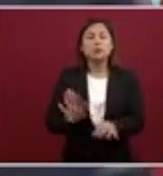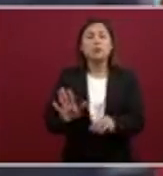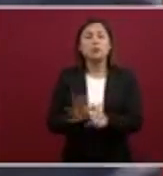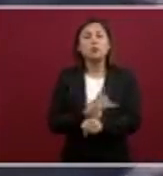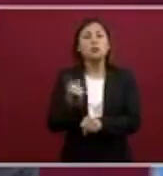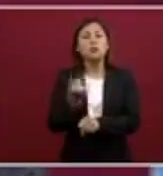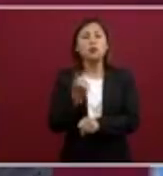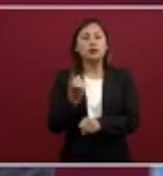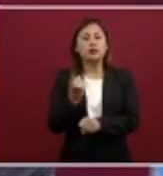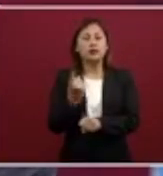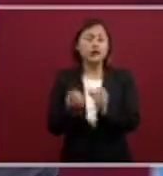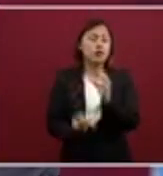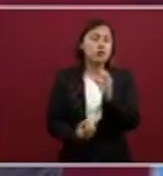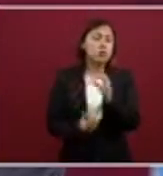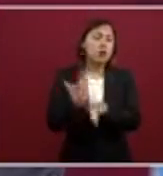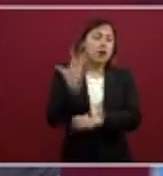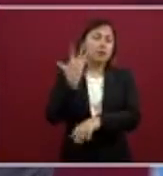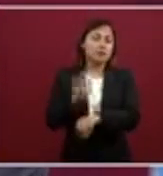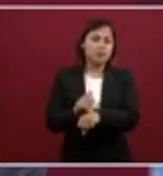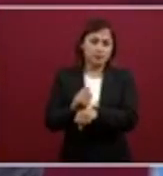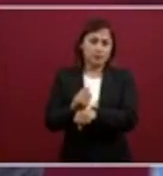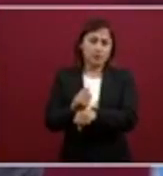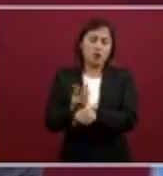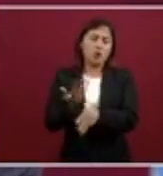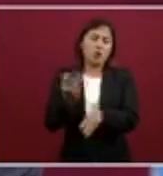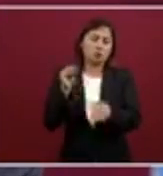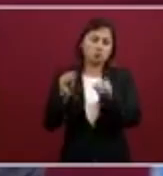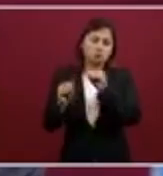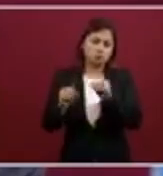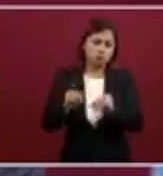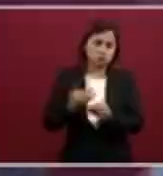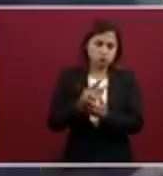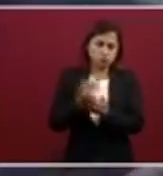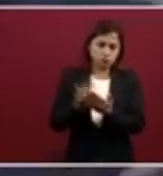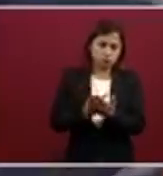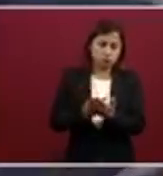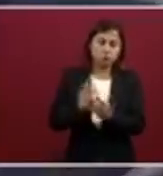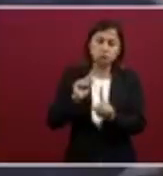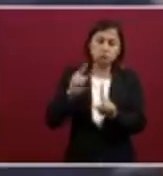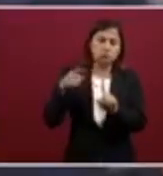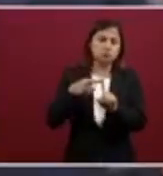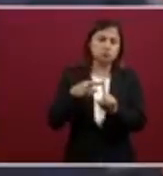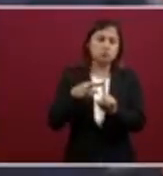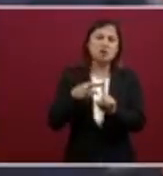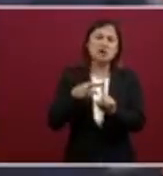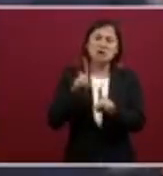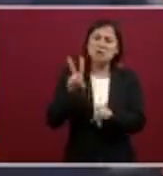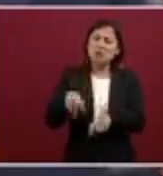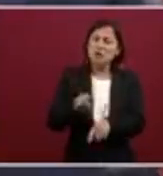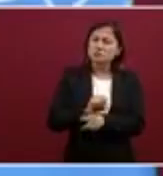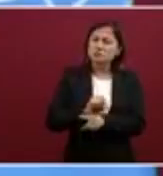consiste en una fórmula sencilla, pero muy eficaz.